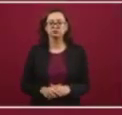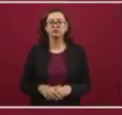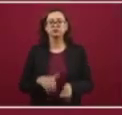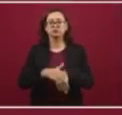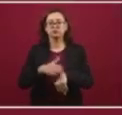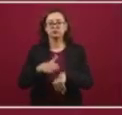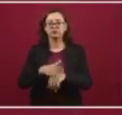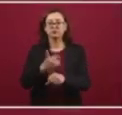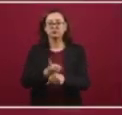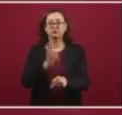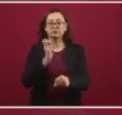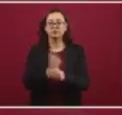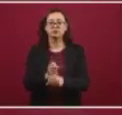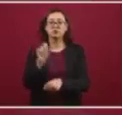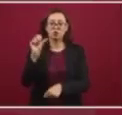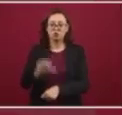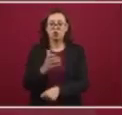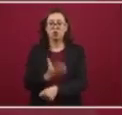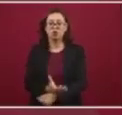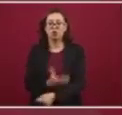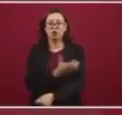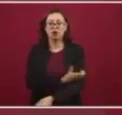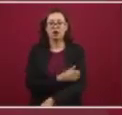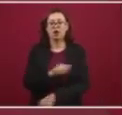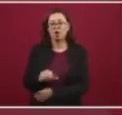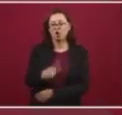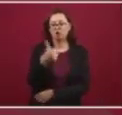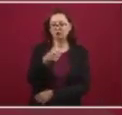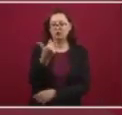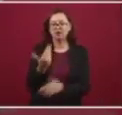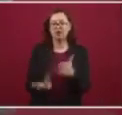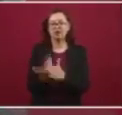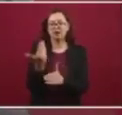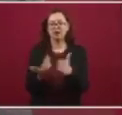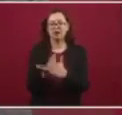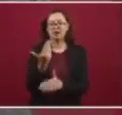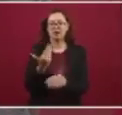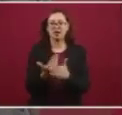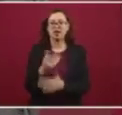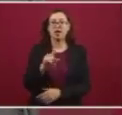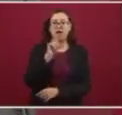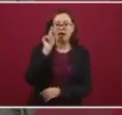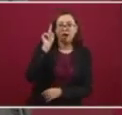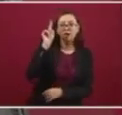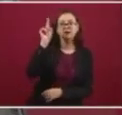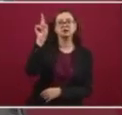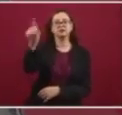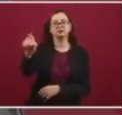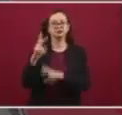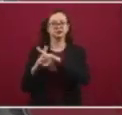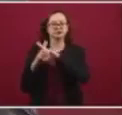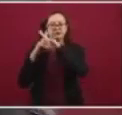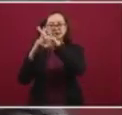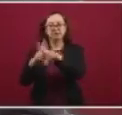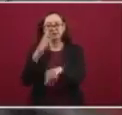invitándoles para que nos acompañen a las 11 de la mañana a la ceremonia